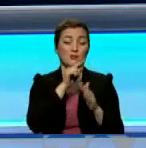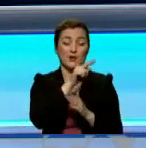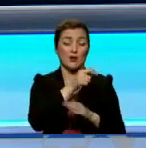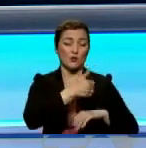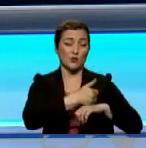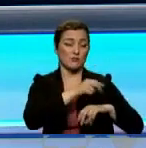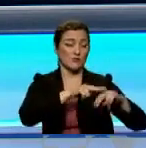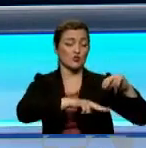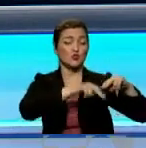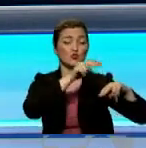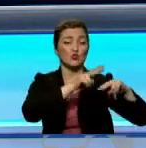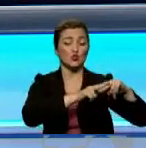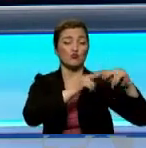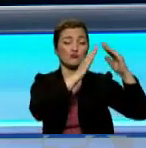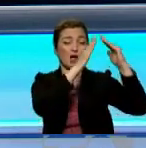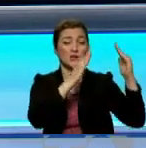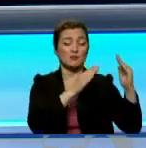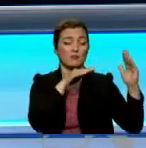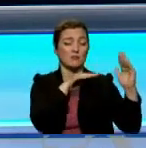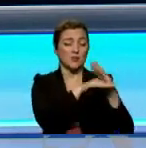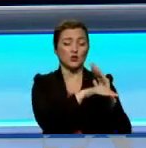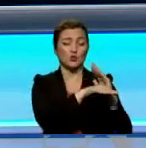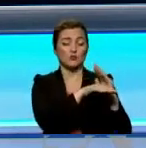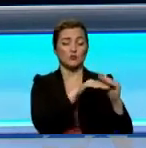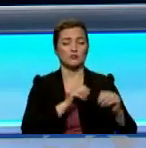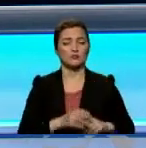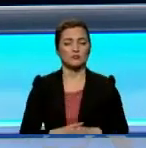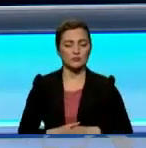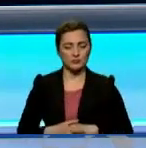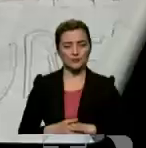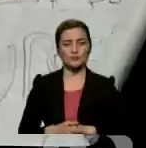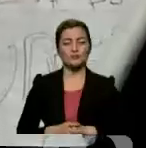las autoridades aseguran que este proyecto aún está en estudios.